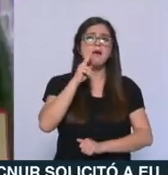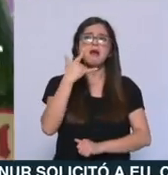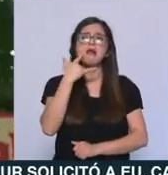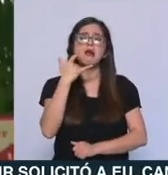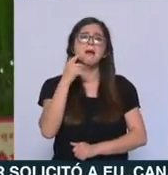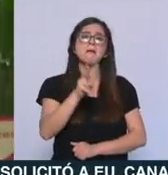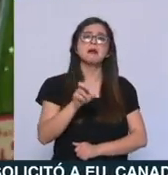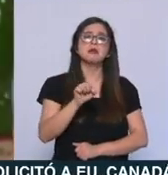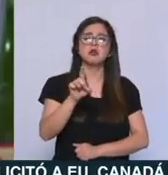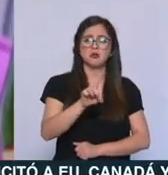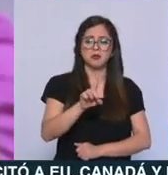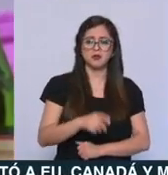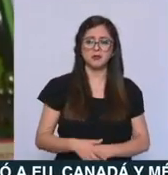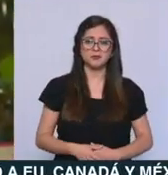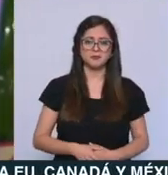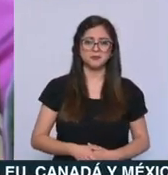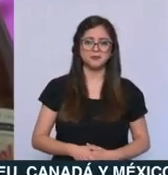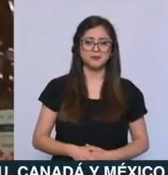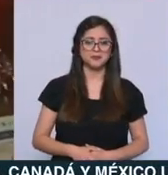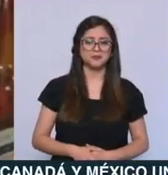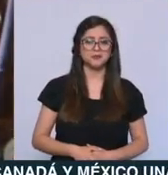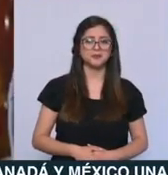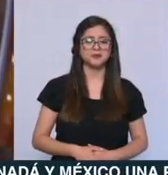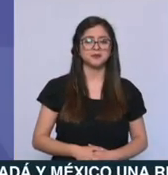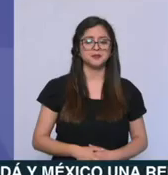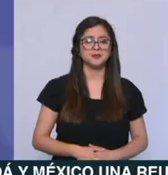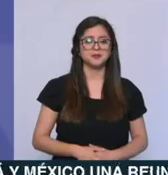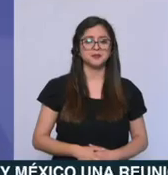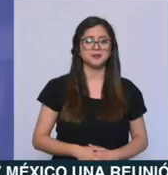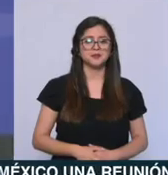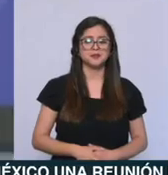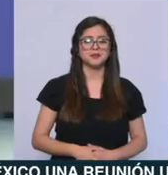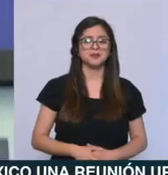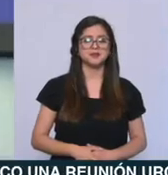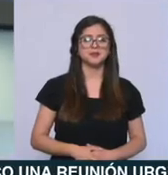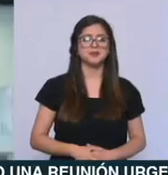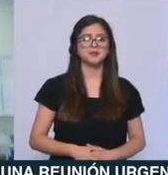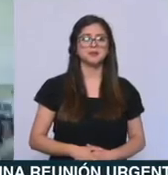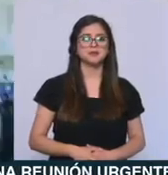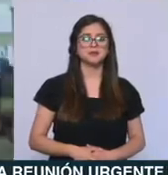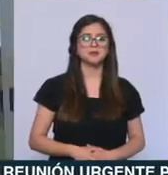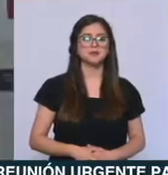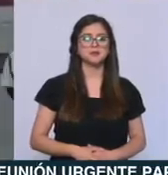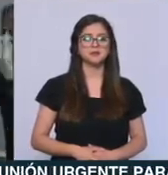Con imágenes de Liber Rodríguez, Eric Pinto, 21 Noticias.